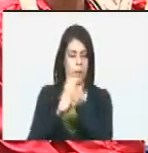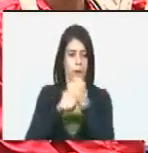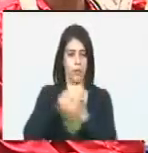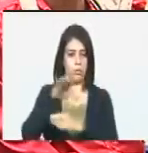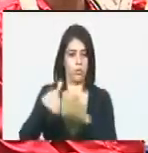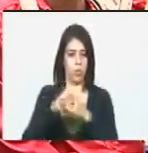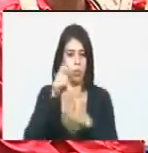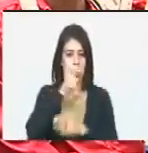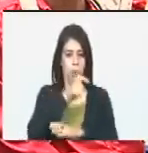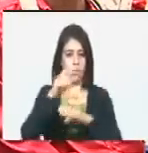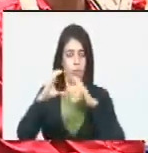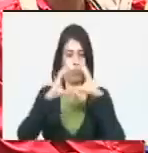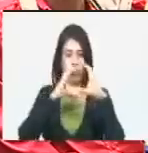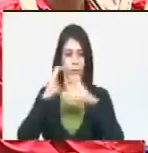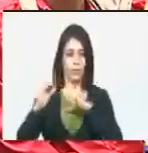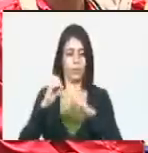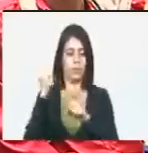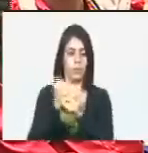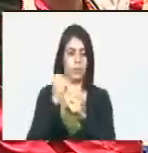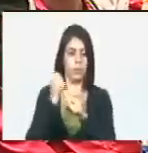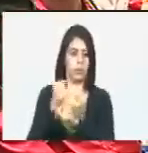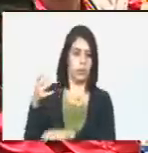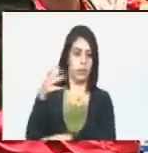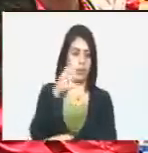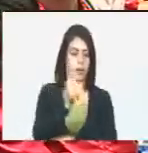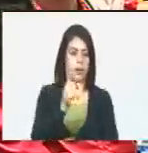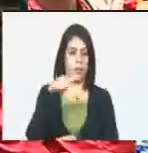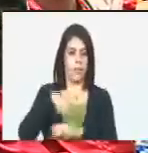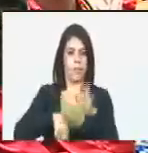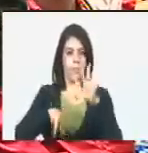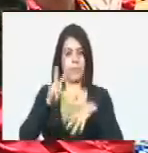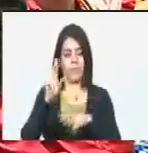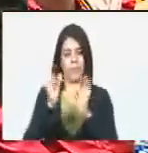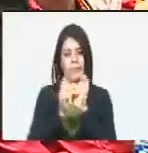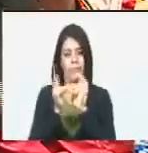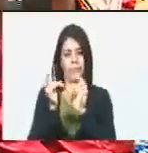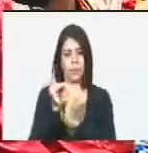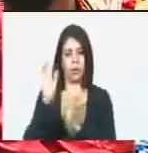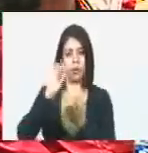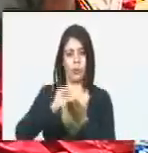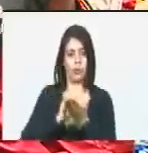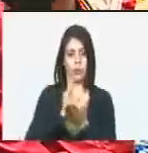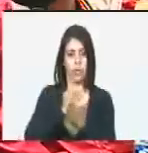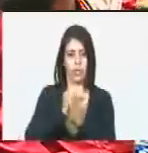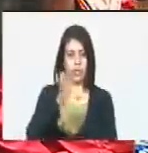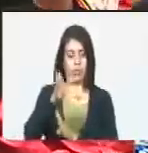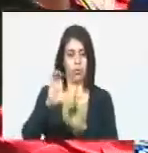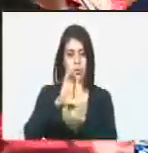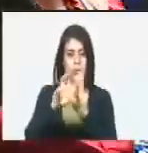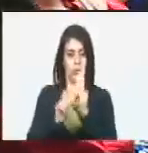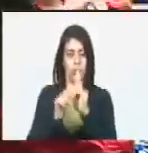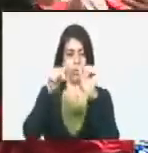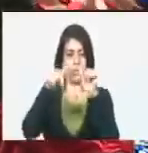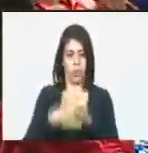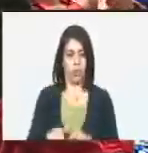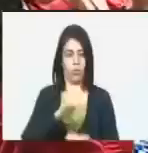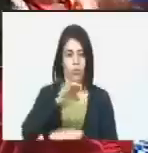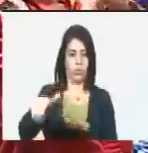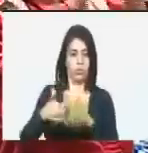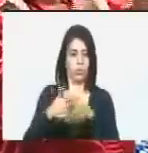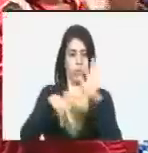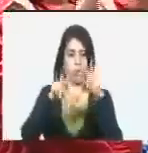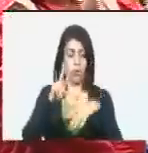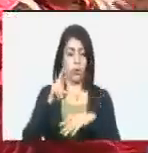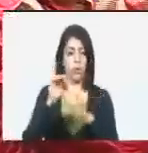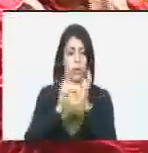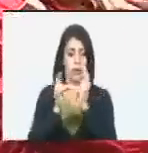comunicador y su labor que logró ese 12 de abril en el retorno del hilo constitucional. Hoy y todos los 12 de abril